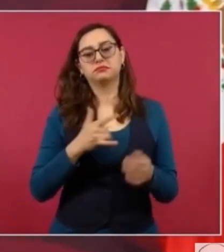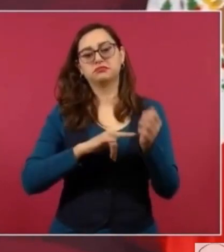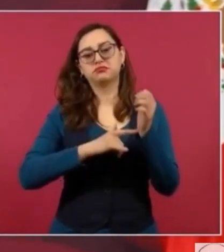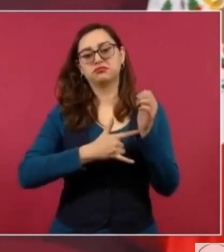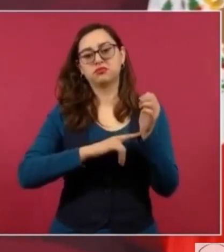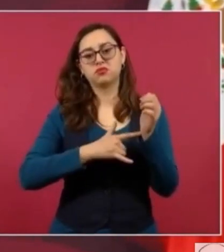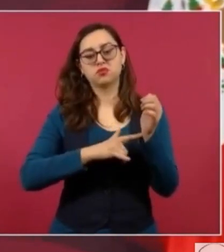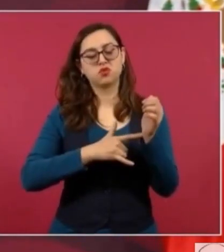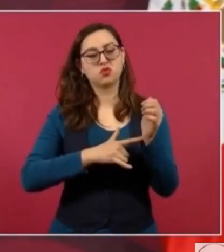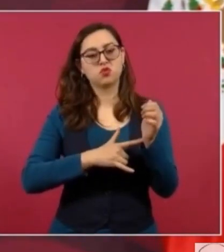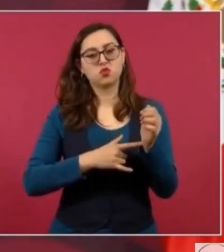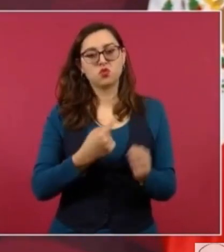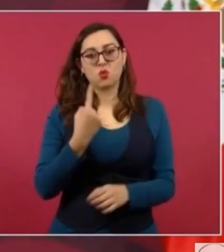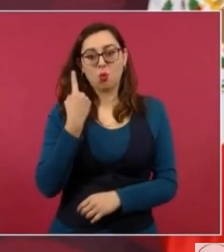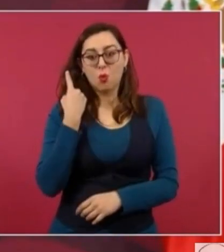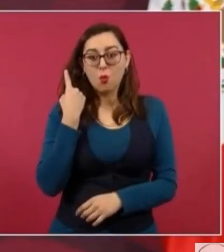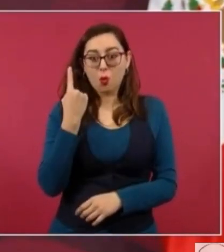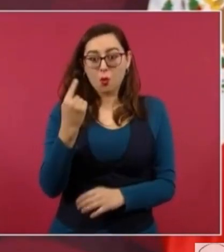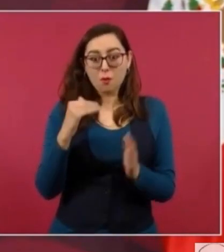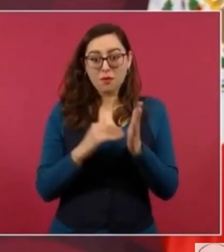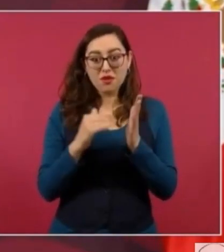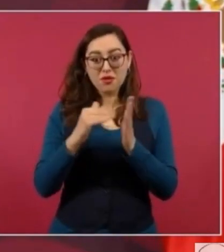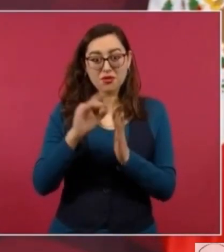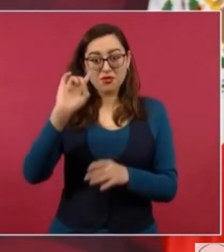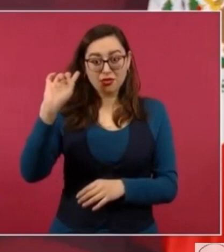$1 millón, un reloj.